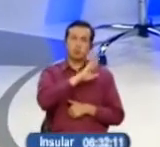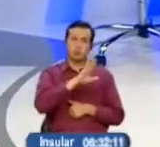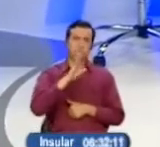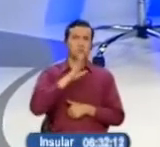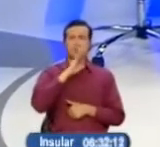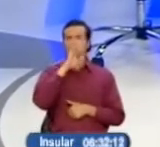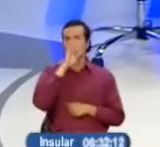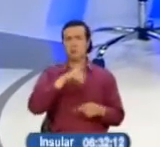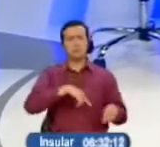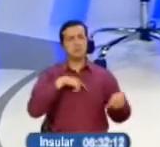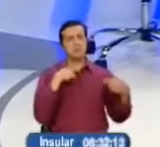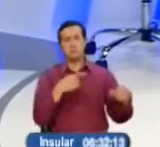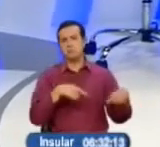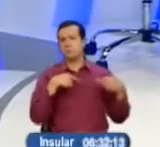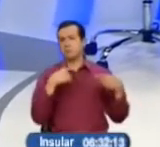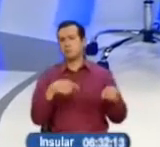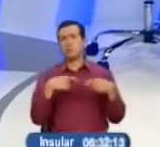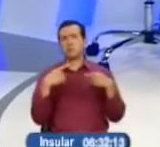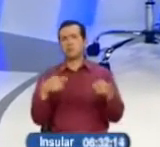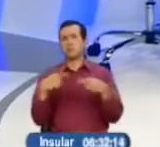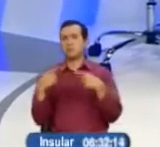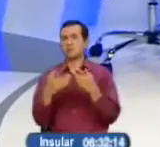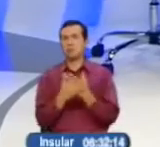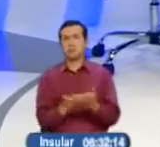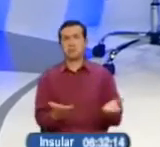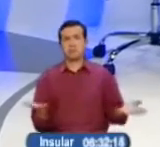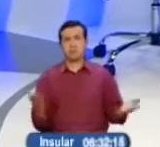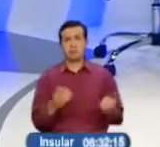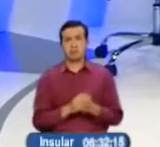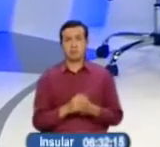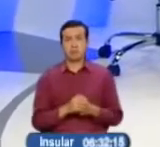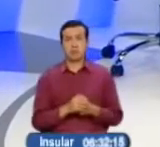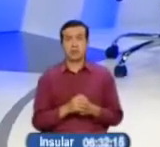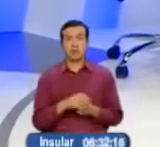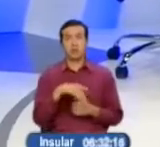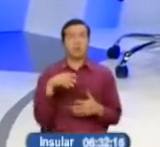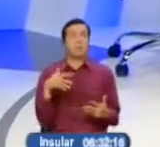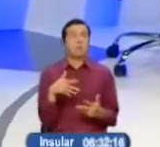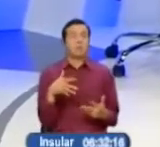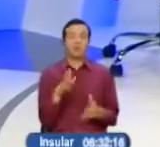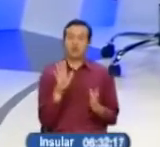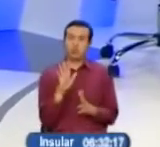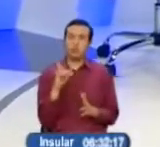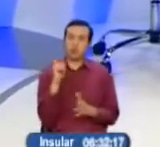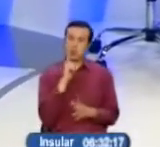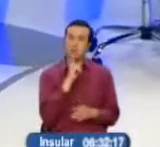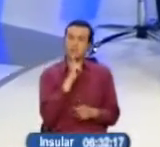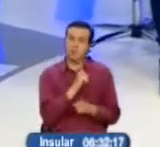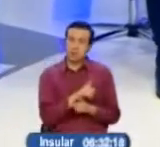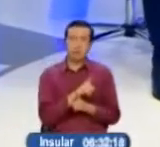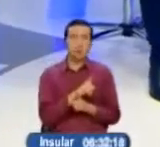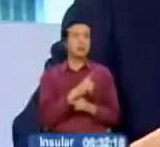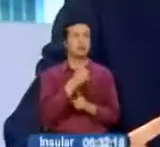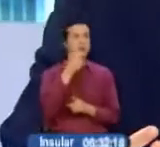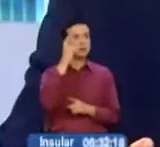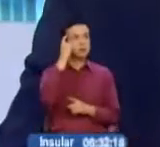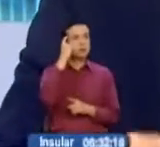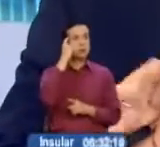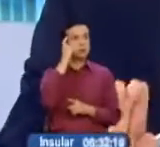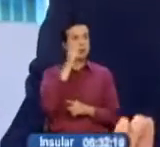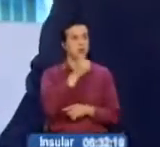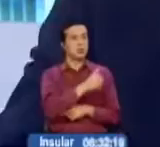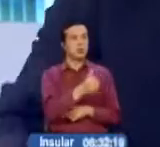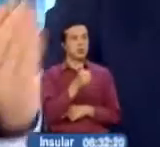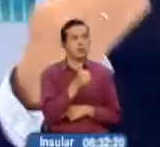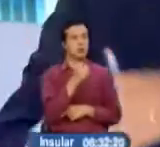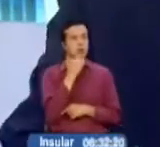viven con estos sustos siempre y sin embargo no nos podemos quedar paralizados. Tenemos que adquirir determinados comportamientos ciudadanos